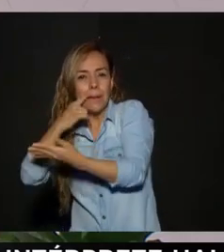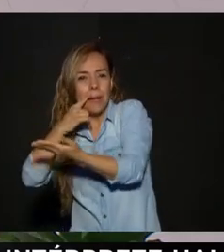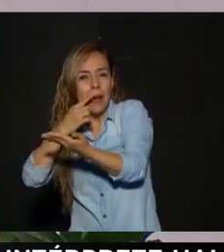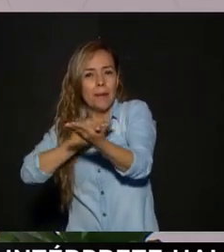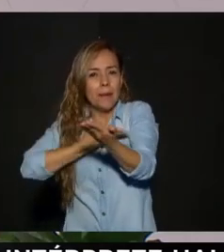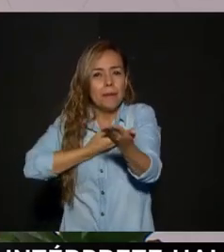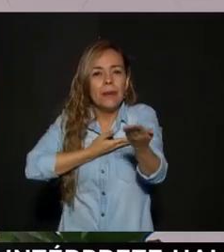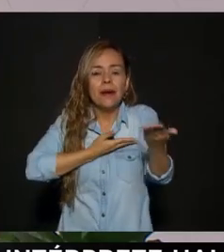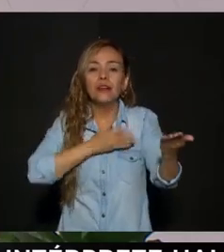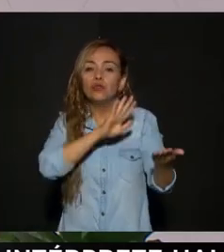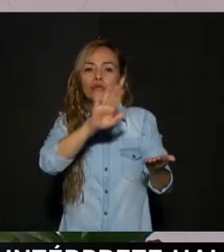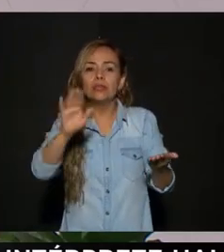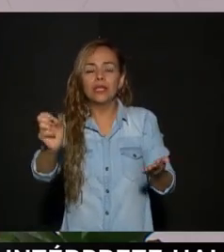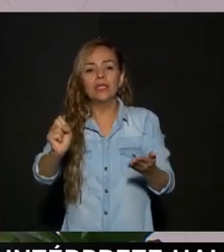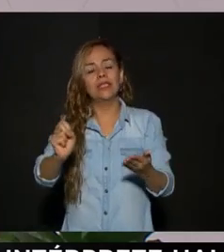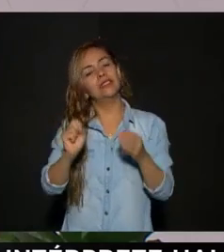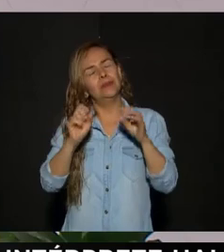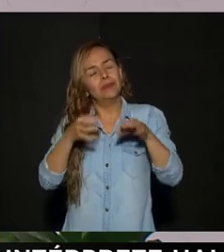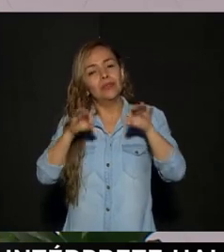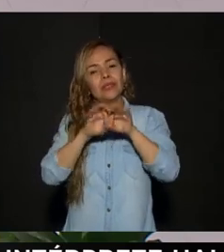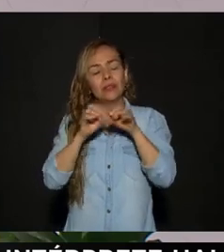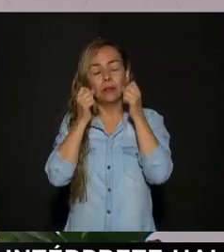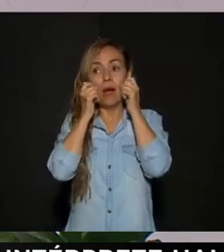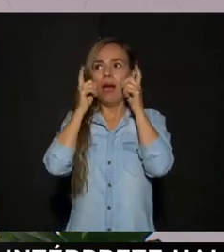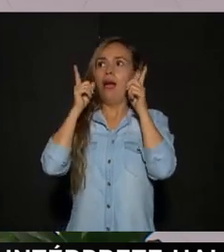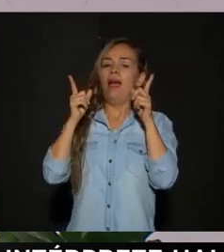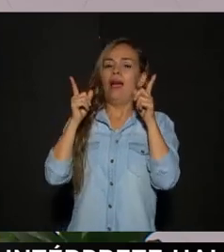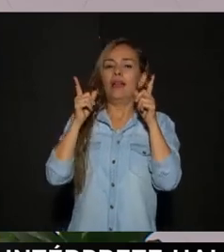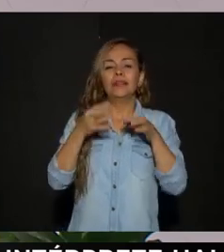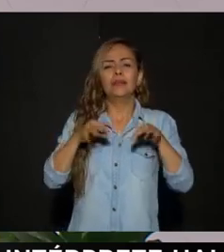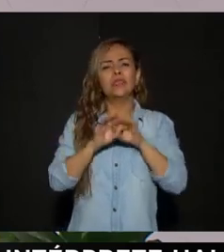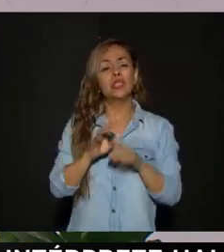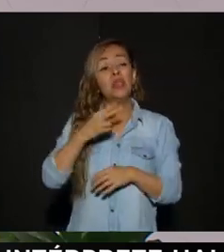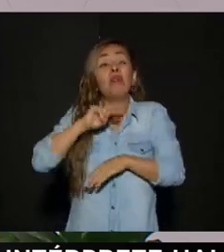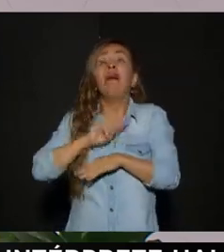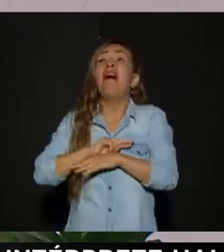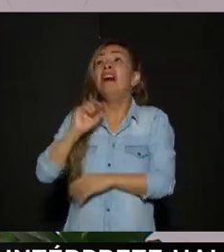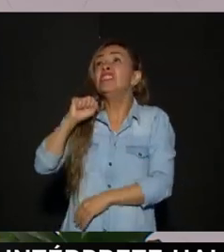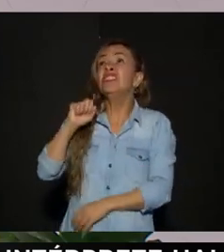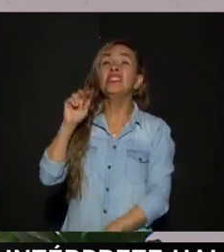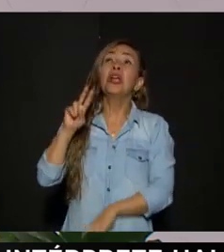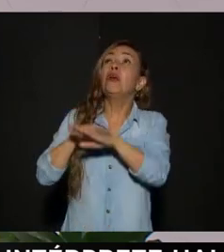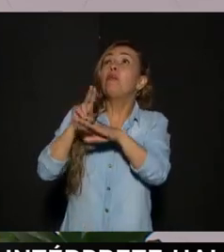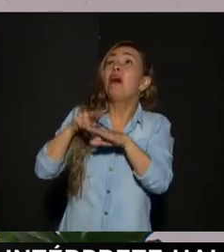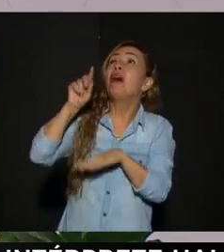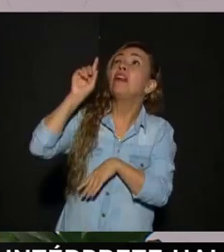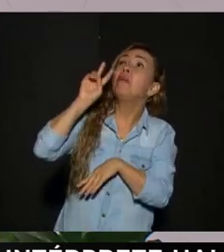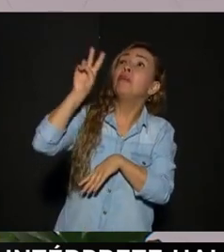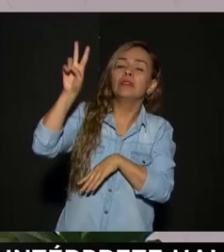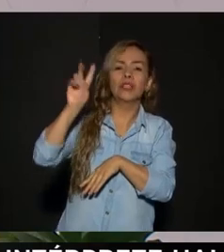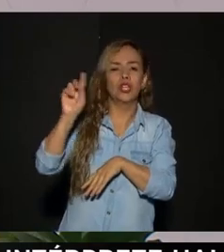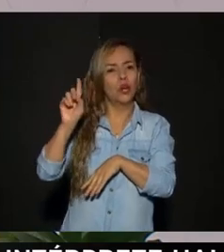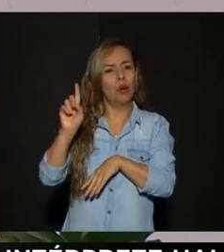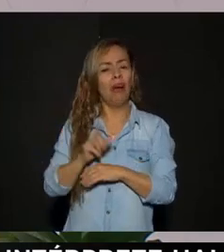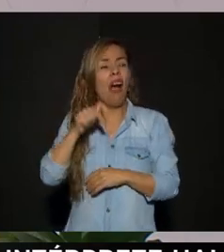cuidadores, para que se dejen asombrar, porque muchas veces dejamos pasar todo esto a la cotidianidad y como, ay sí, hoy sale la luna, mañana también, no,